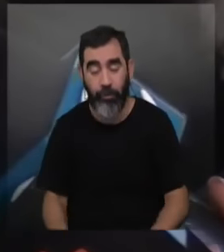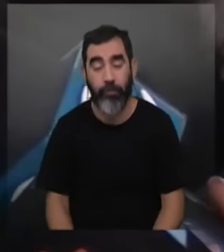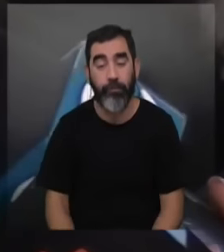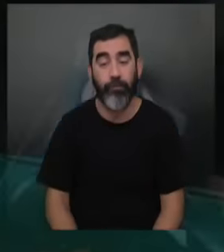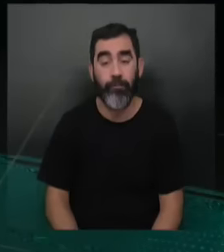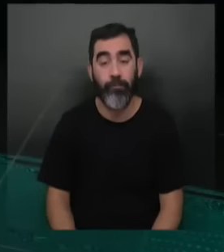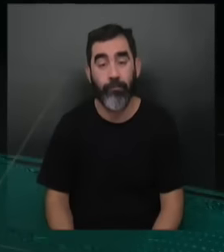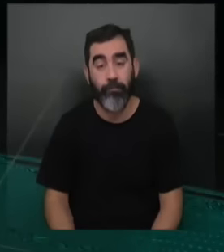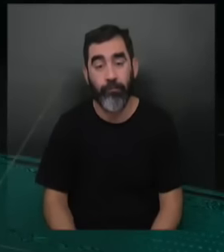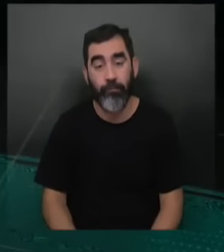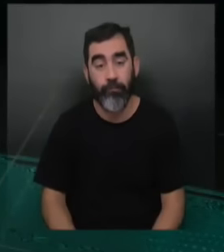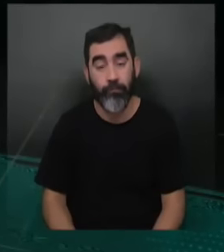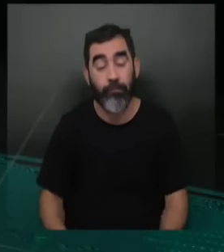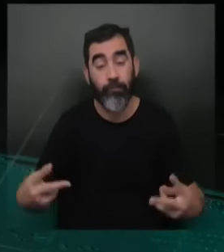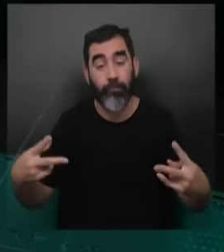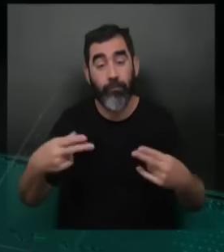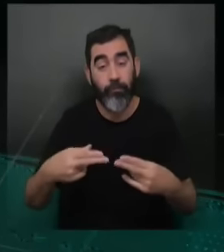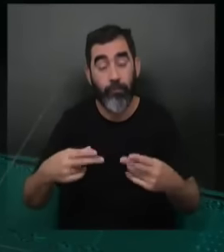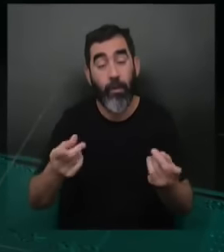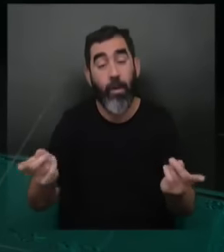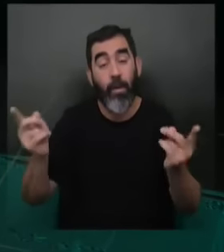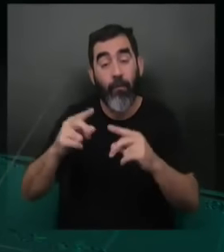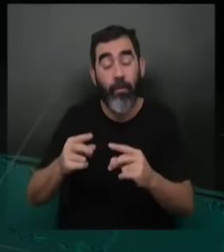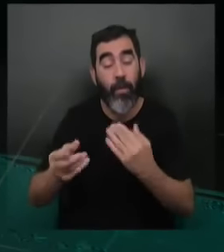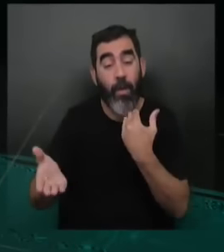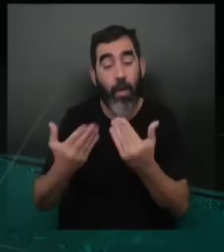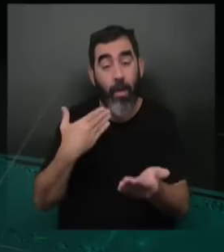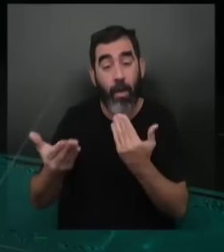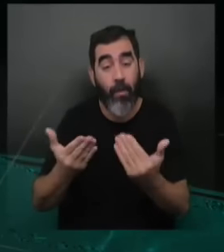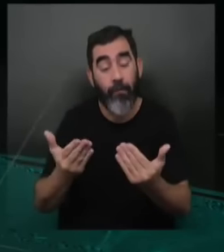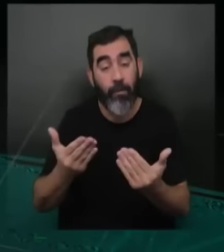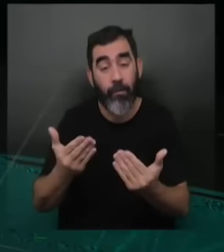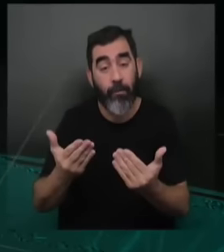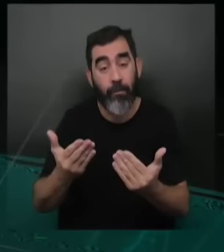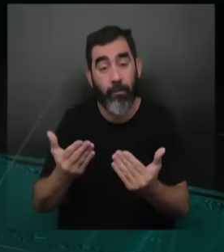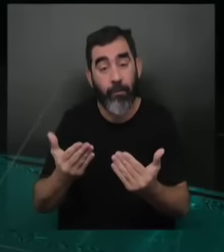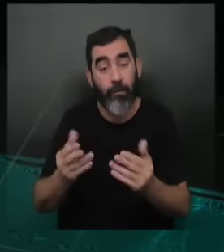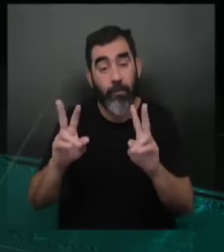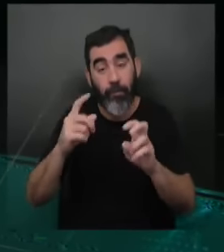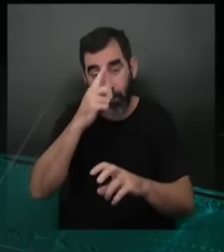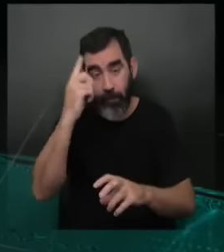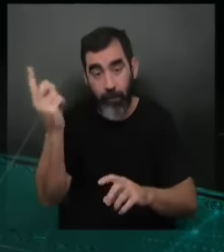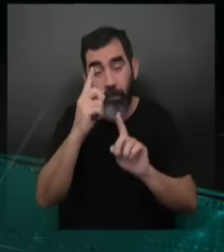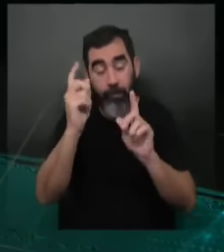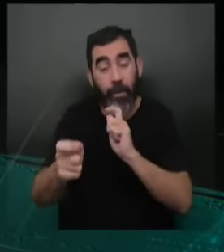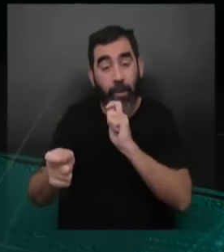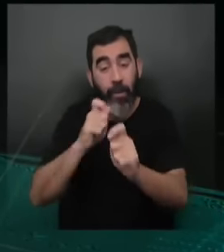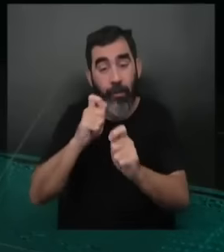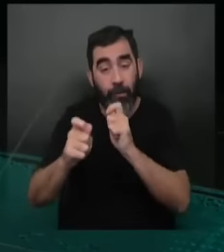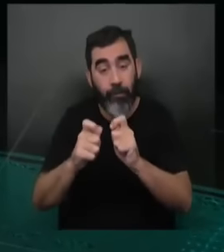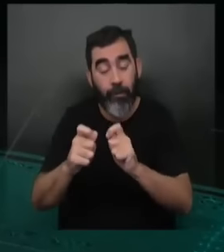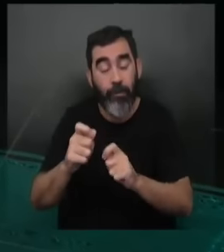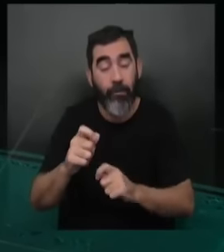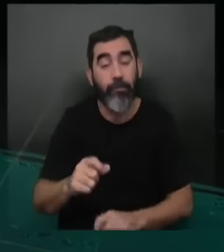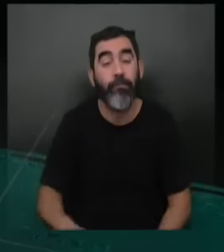ideología ahora hacemos una brevísima pausa la vuelta de la misma vamos a tener temas internacionales pero también entrevista central con